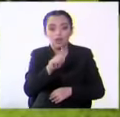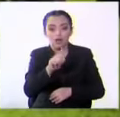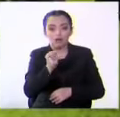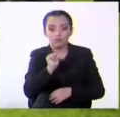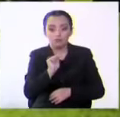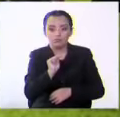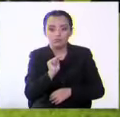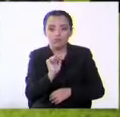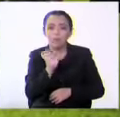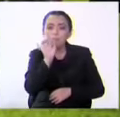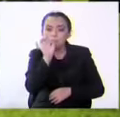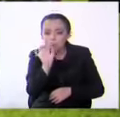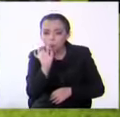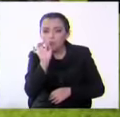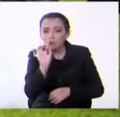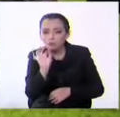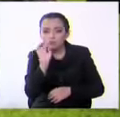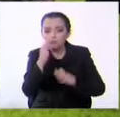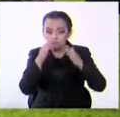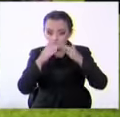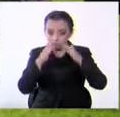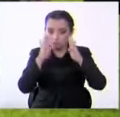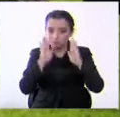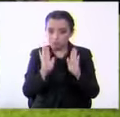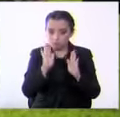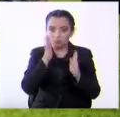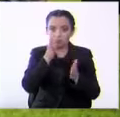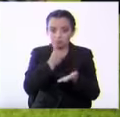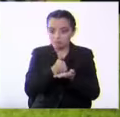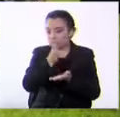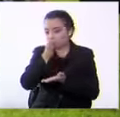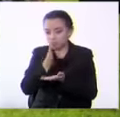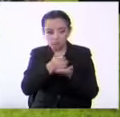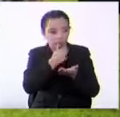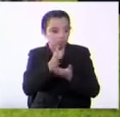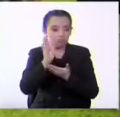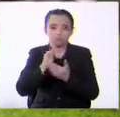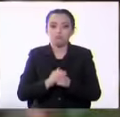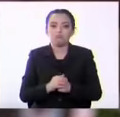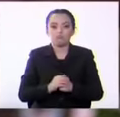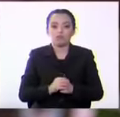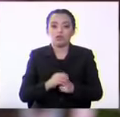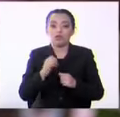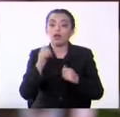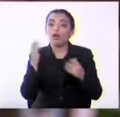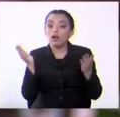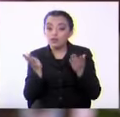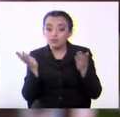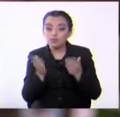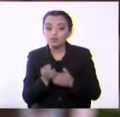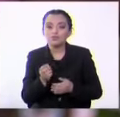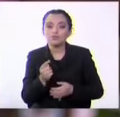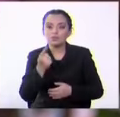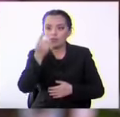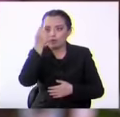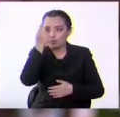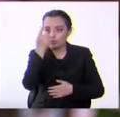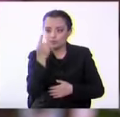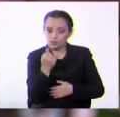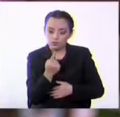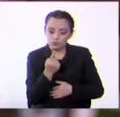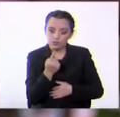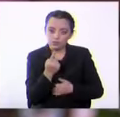pocas especies domésticas. No obstante, es poderosa y muy rápida. Sucede cuando un agricultor o